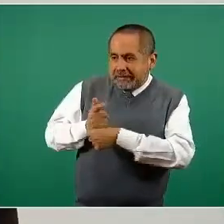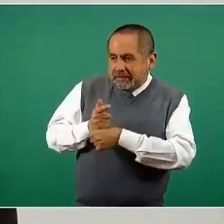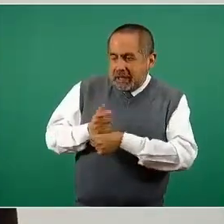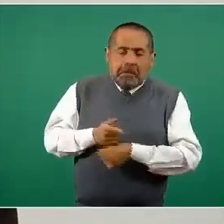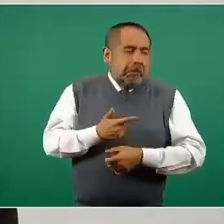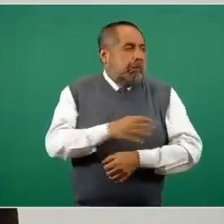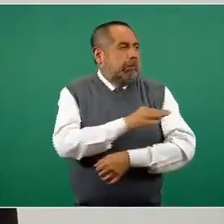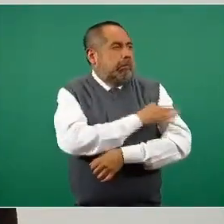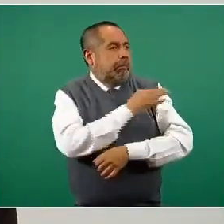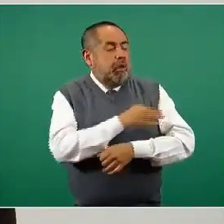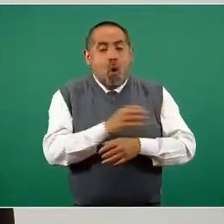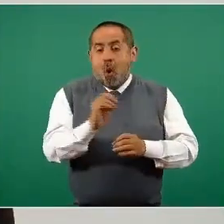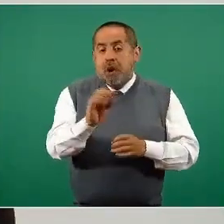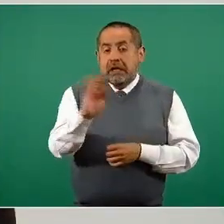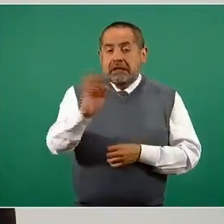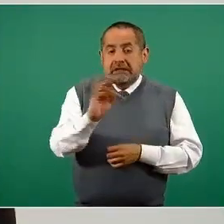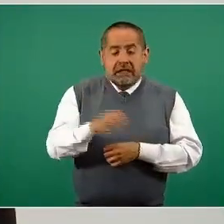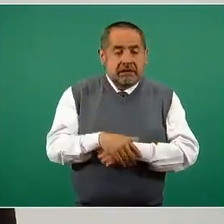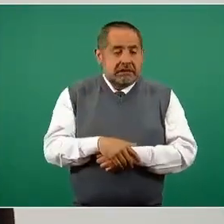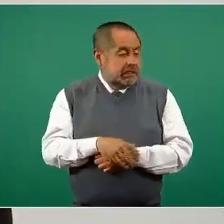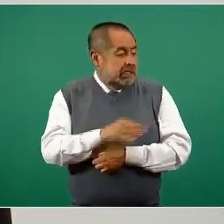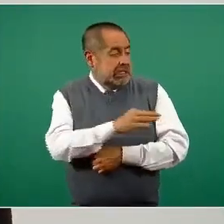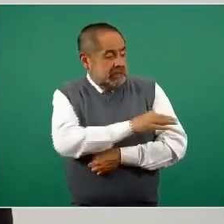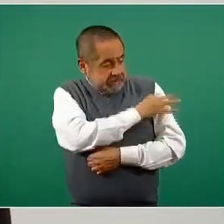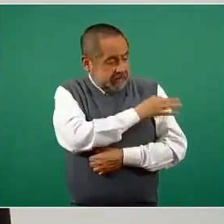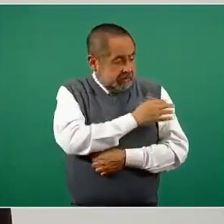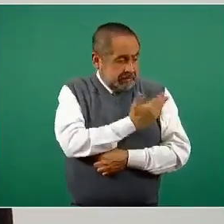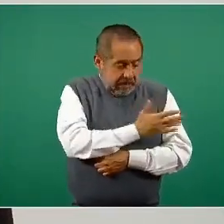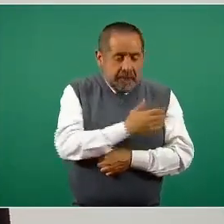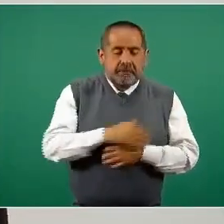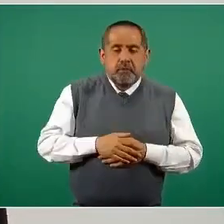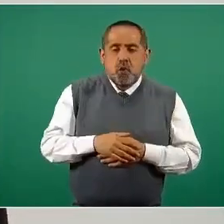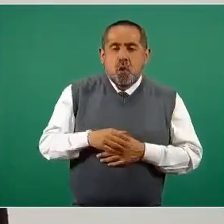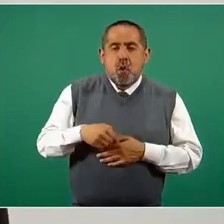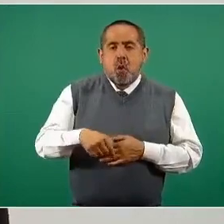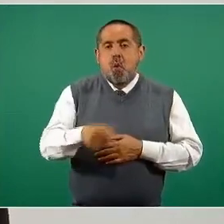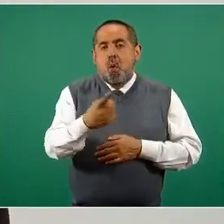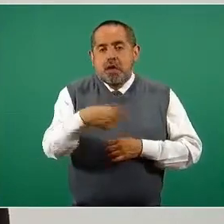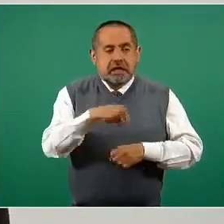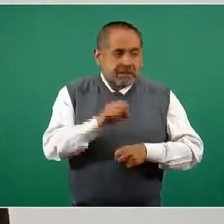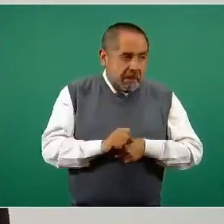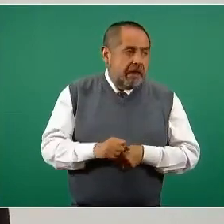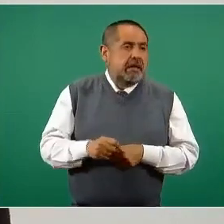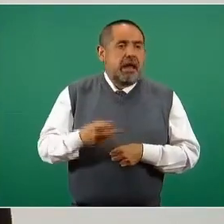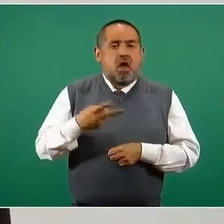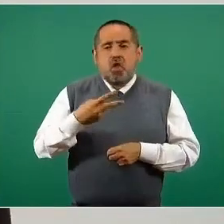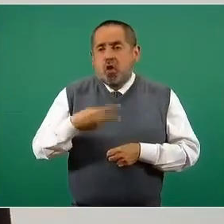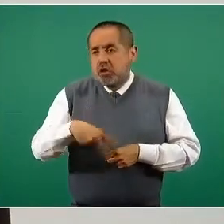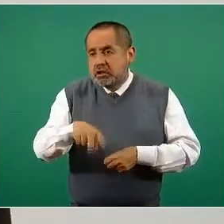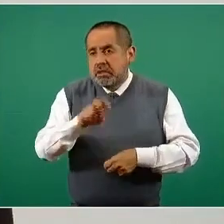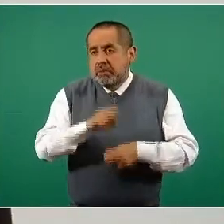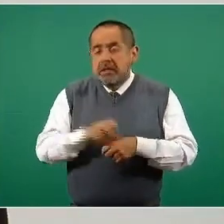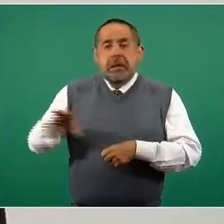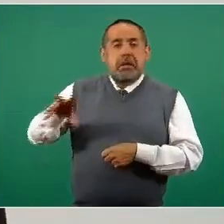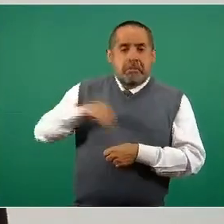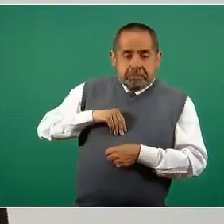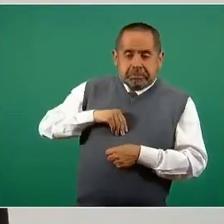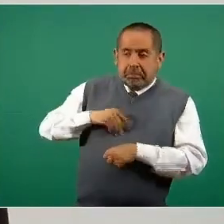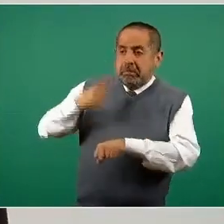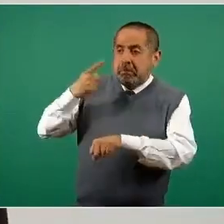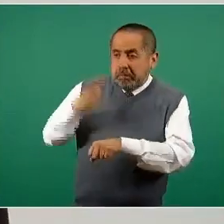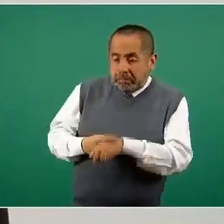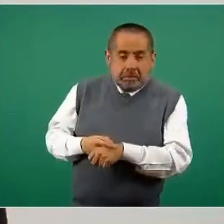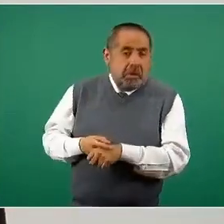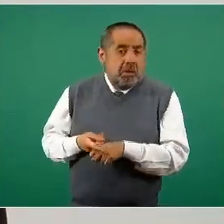pudo contagiarse todavía en las siguientes 2 semanas, sobre todo de la primera dosis, y aún así haber